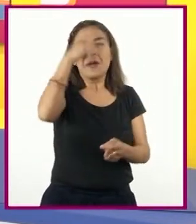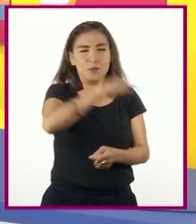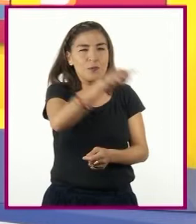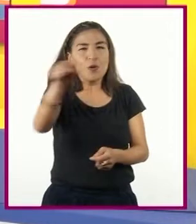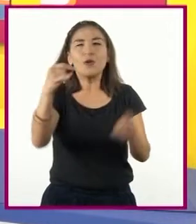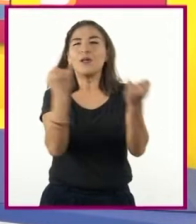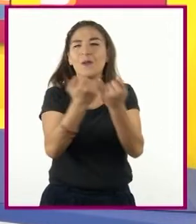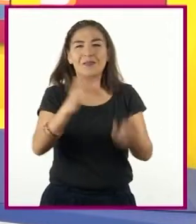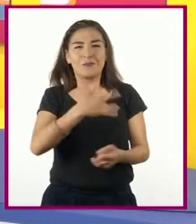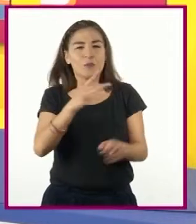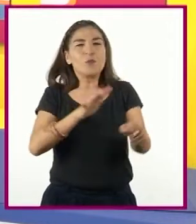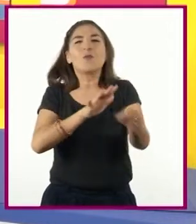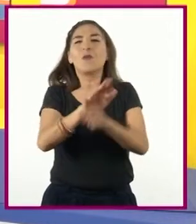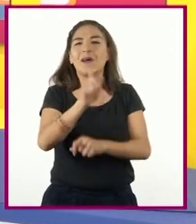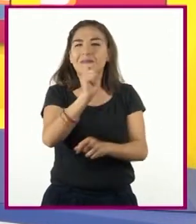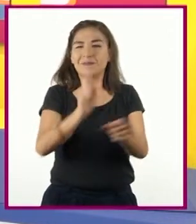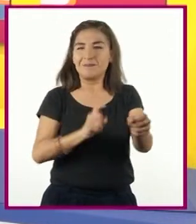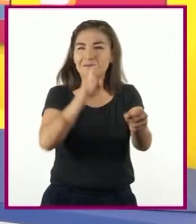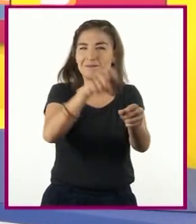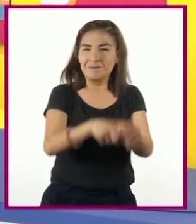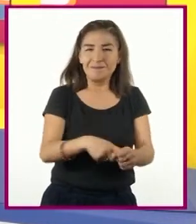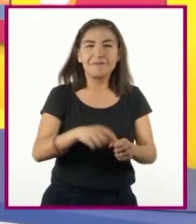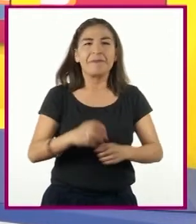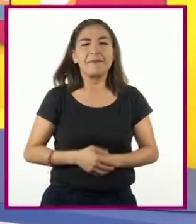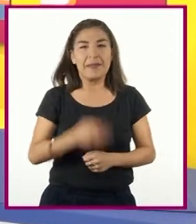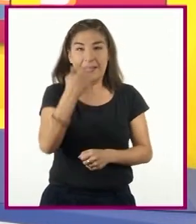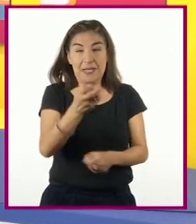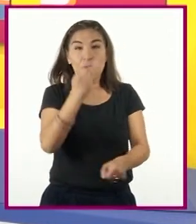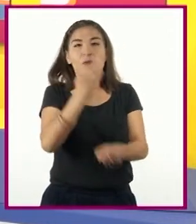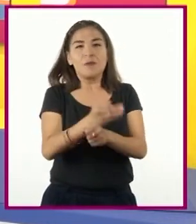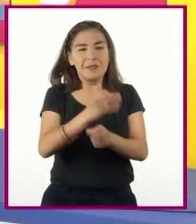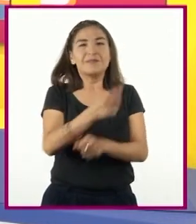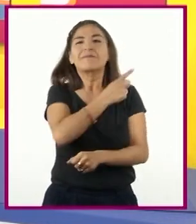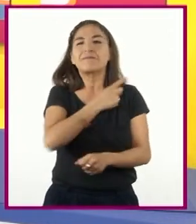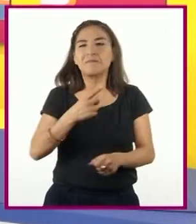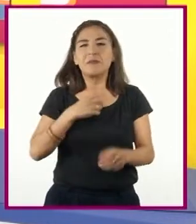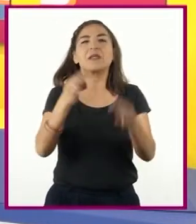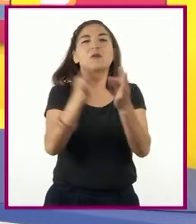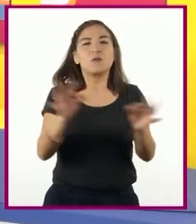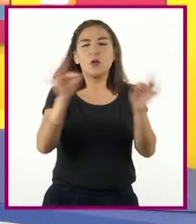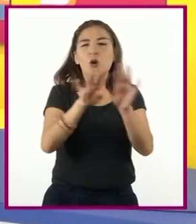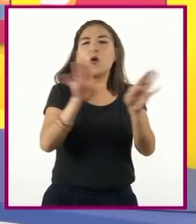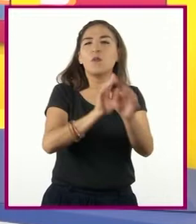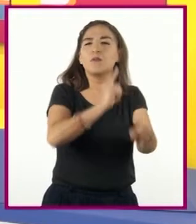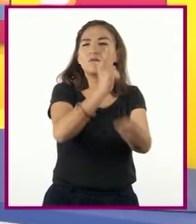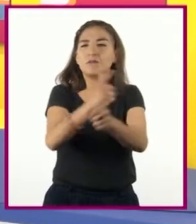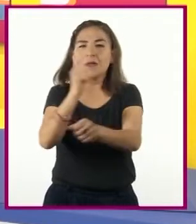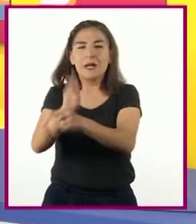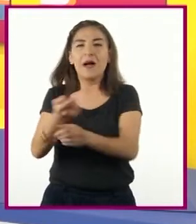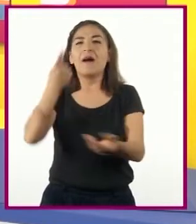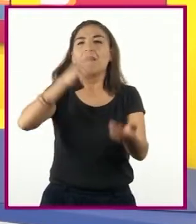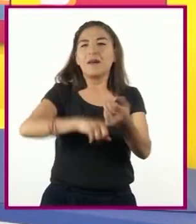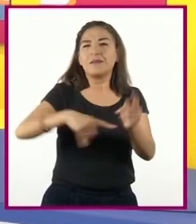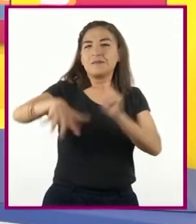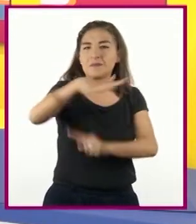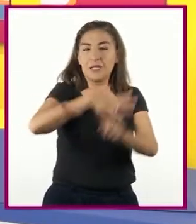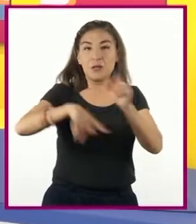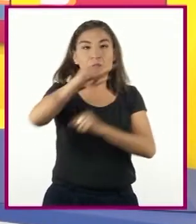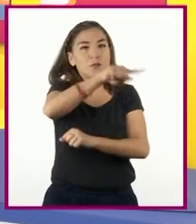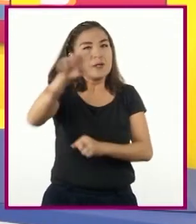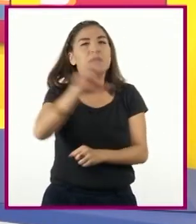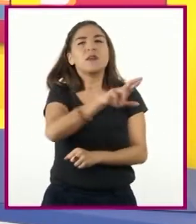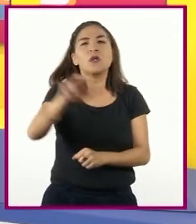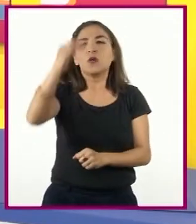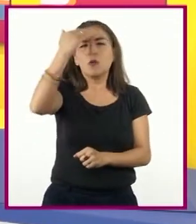en su identidad. En este sentido, es importante que identifiquen los grupos sociales que hay en su entorno y reconozcan